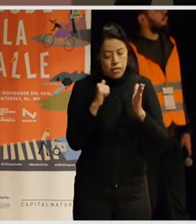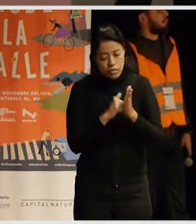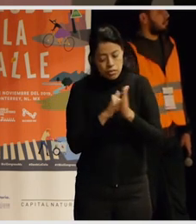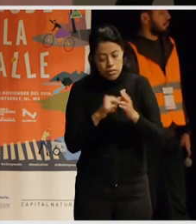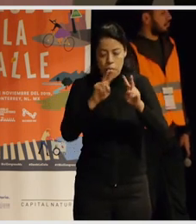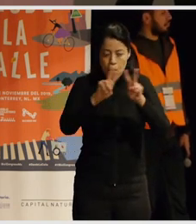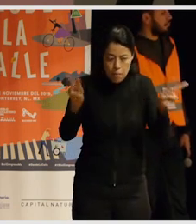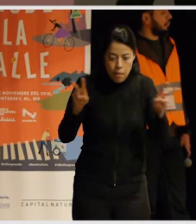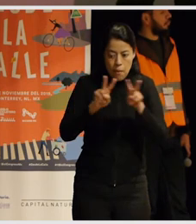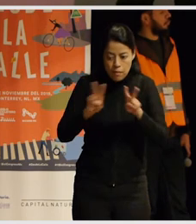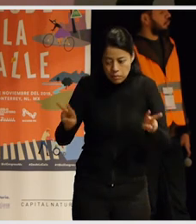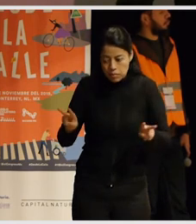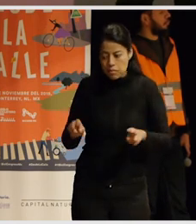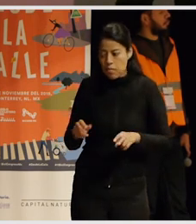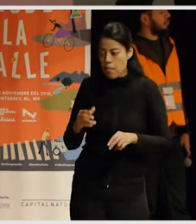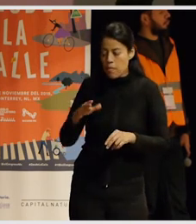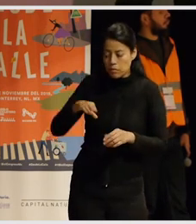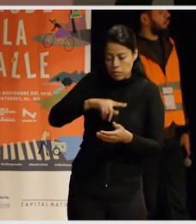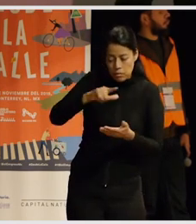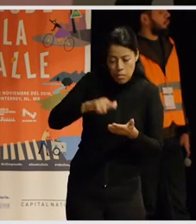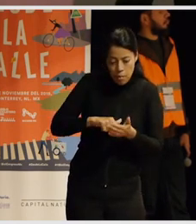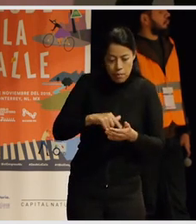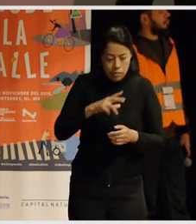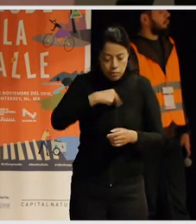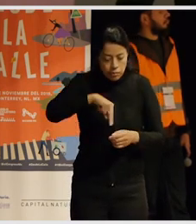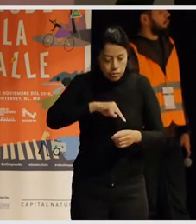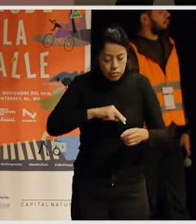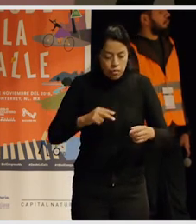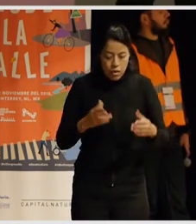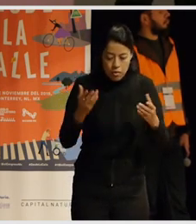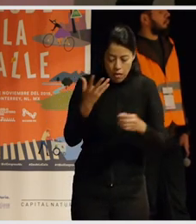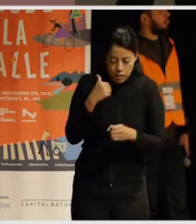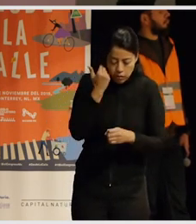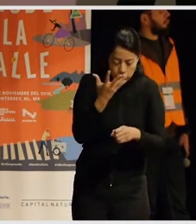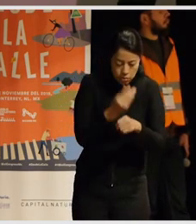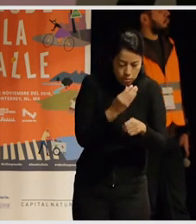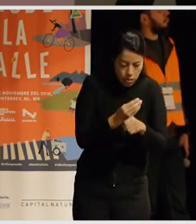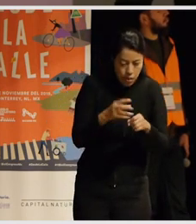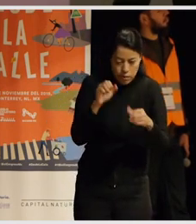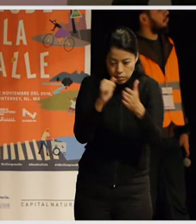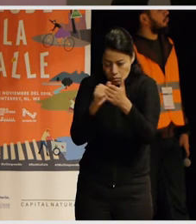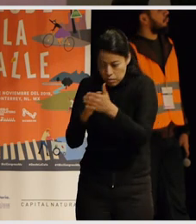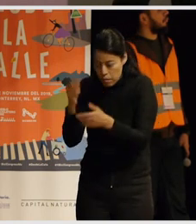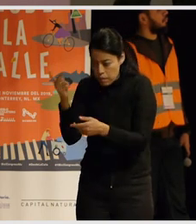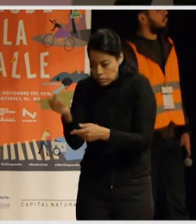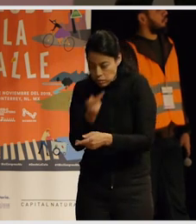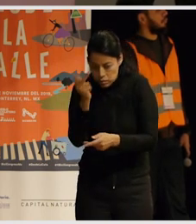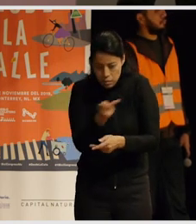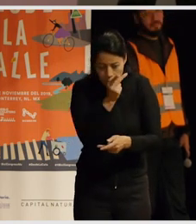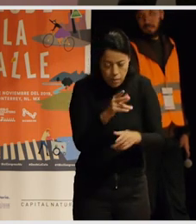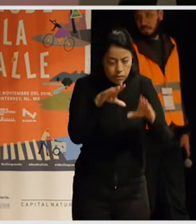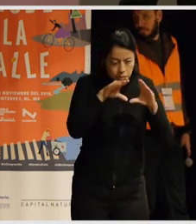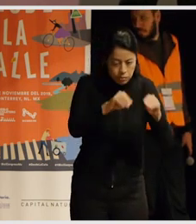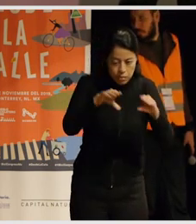vecinos que estén en los barrios que hacemos la intervención generalmente hacemos talleres de